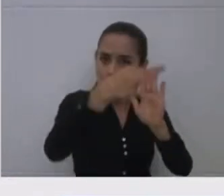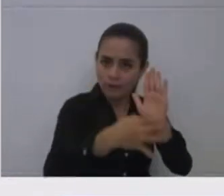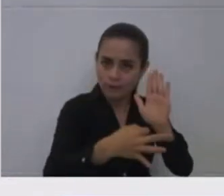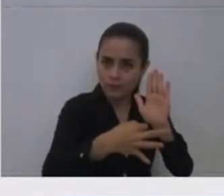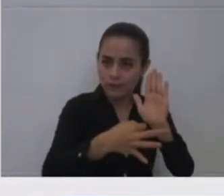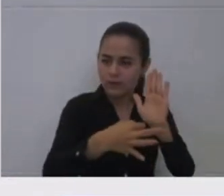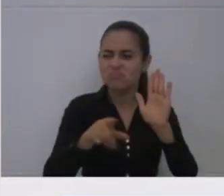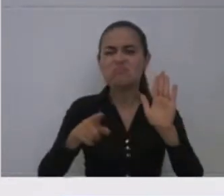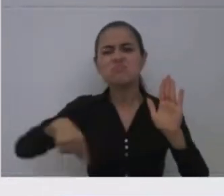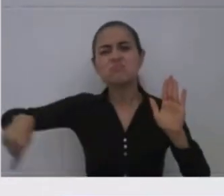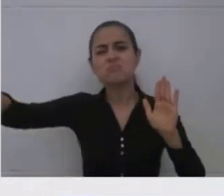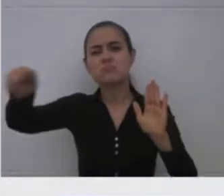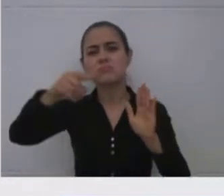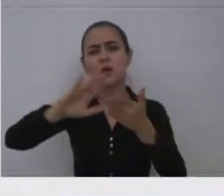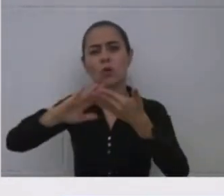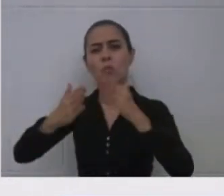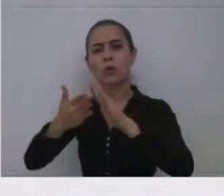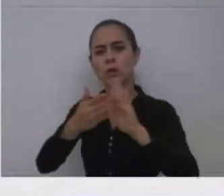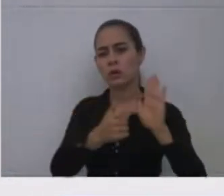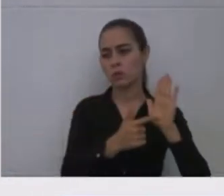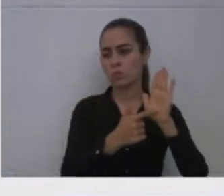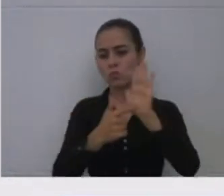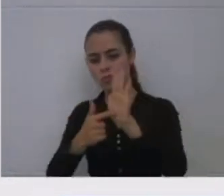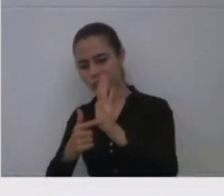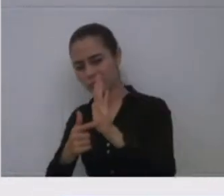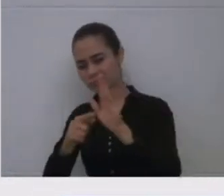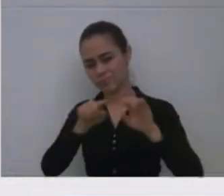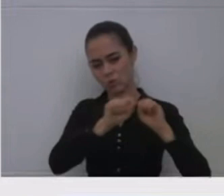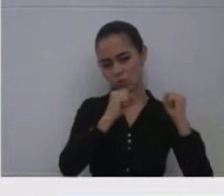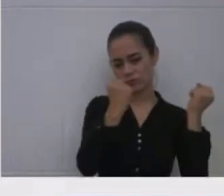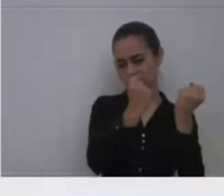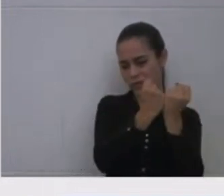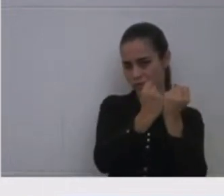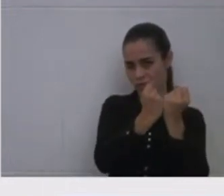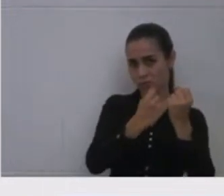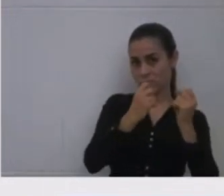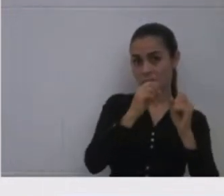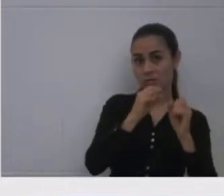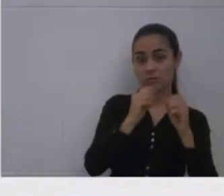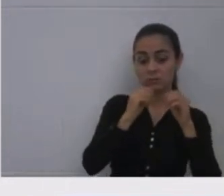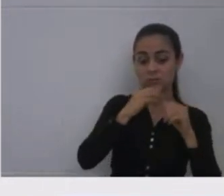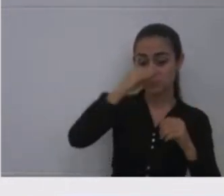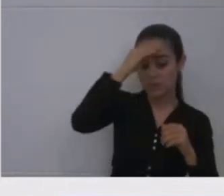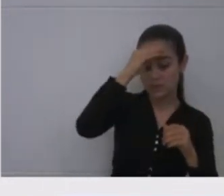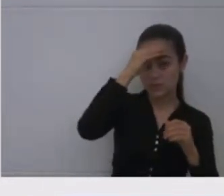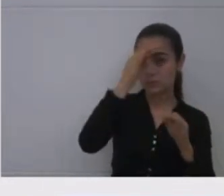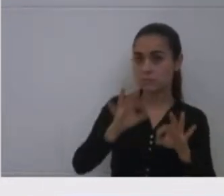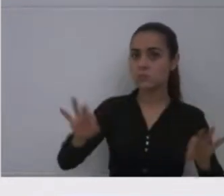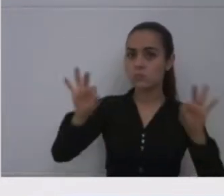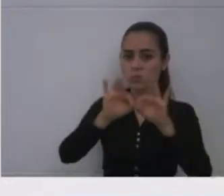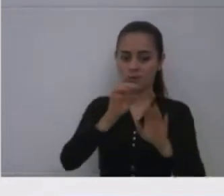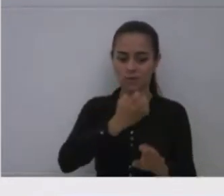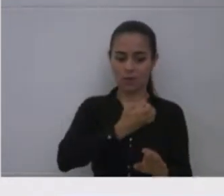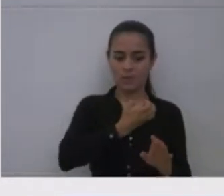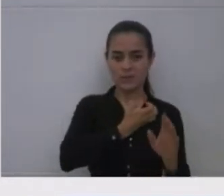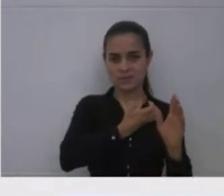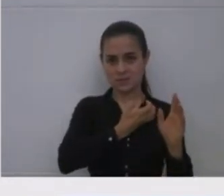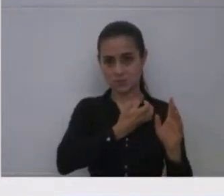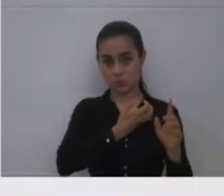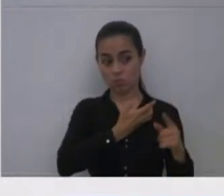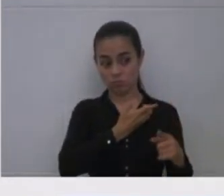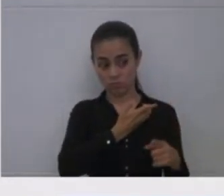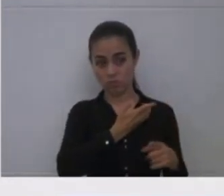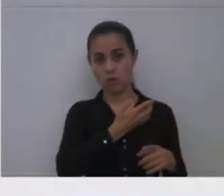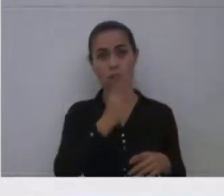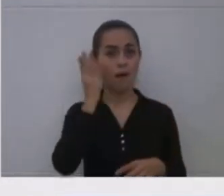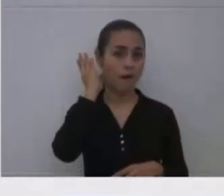ciudadanía. Queremos que el Consejo de Medellín siga siendo un apéndice de la administración de Daniel Quintero,